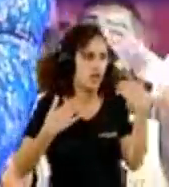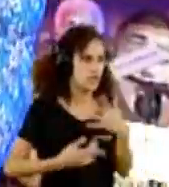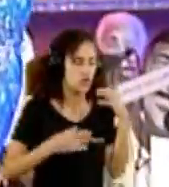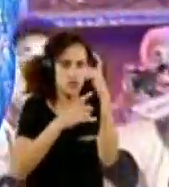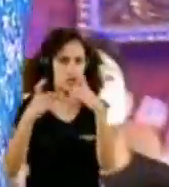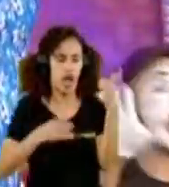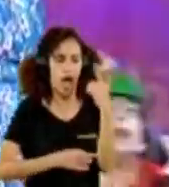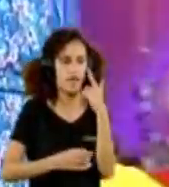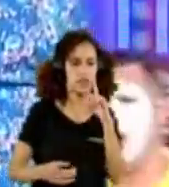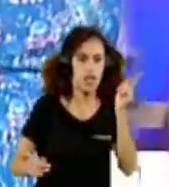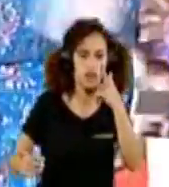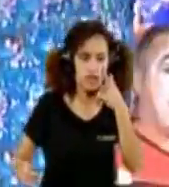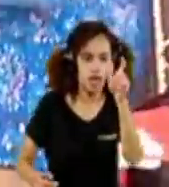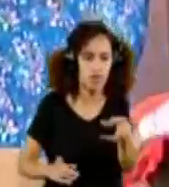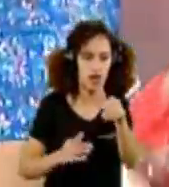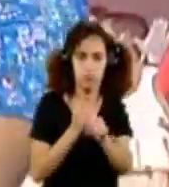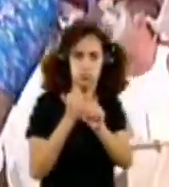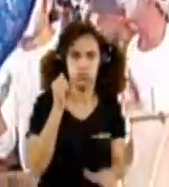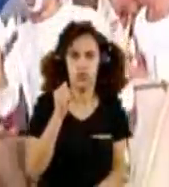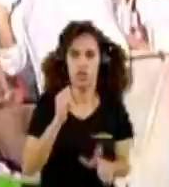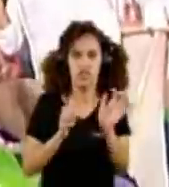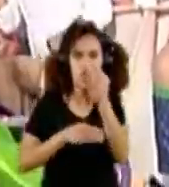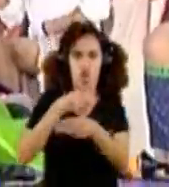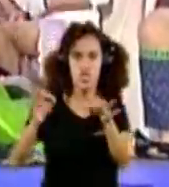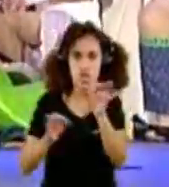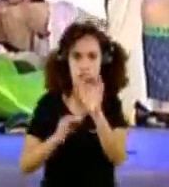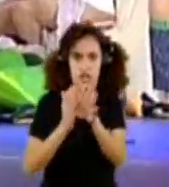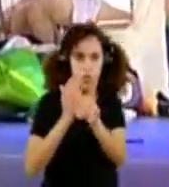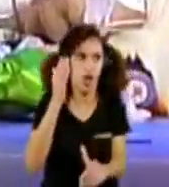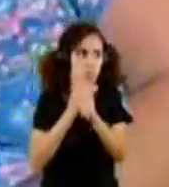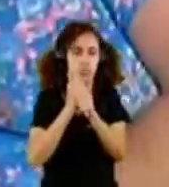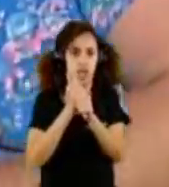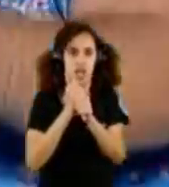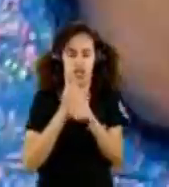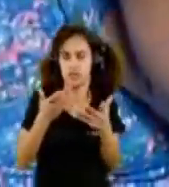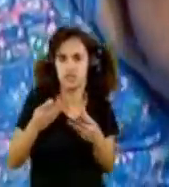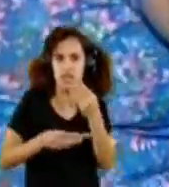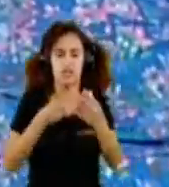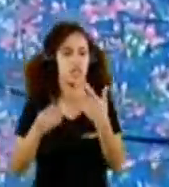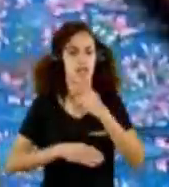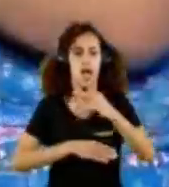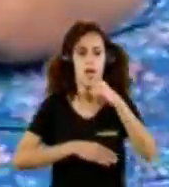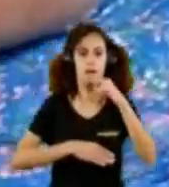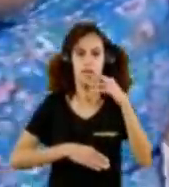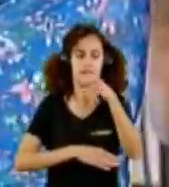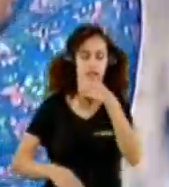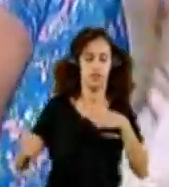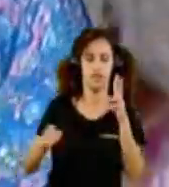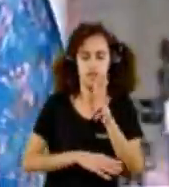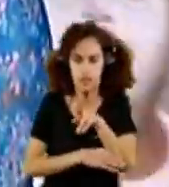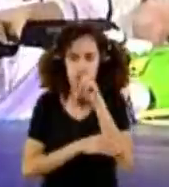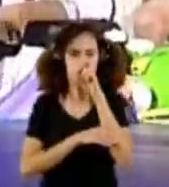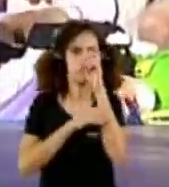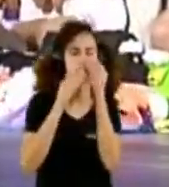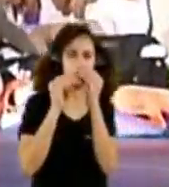intento sorprender, ella lo hará pa' dentro, qué sé yo. Cuando sale del baño huele bien,